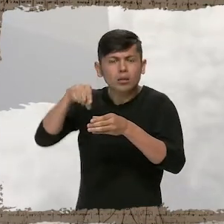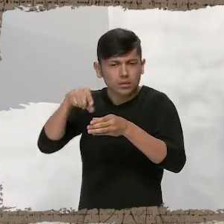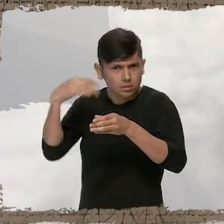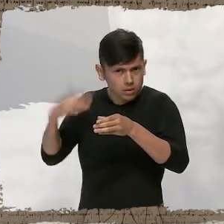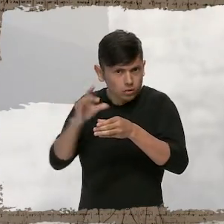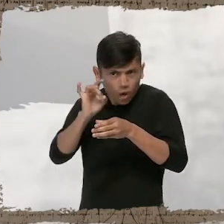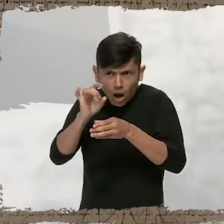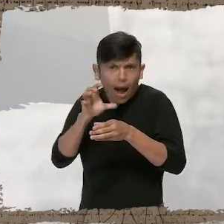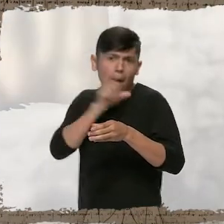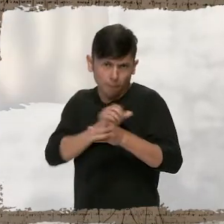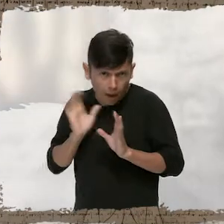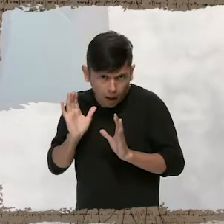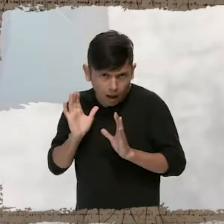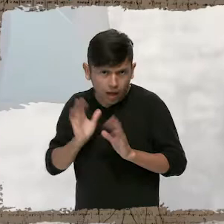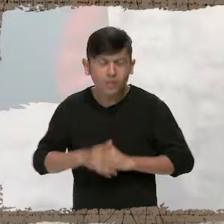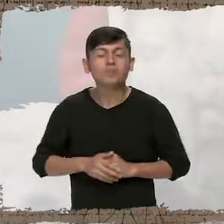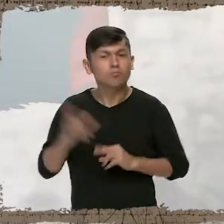un sabor amargo